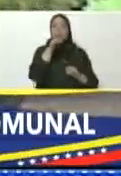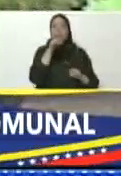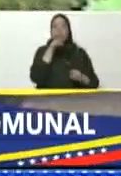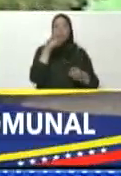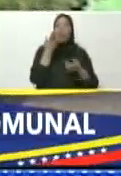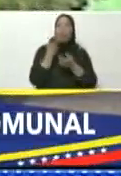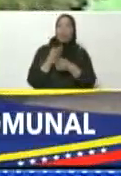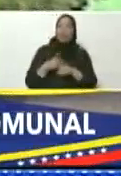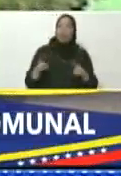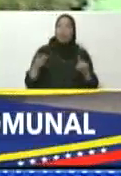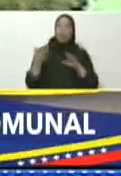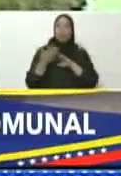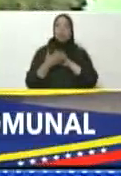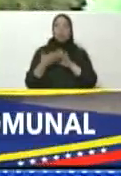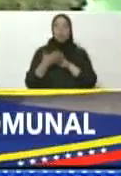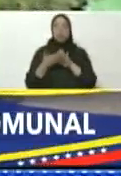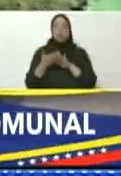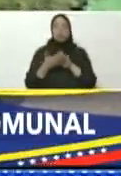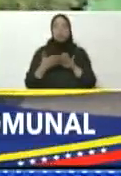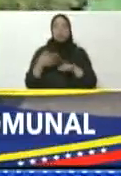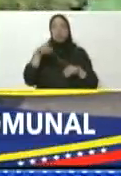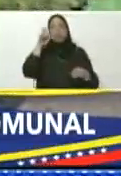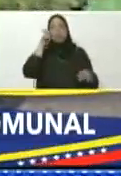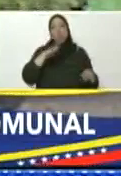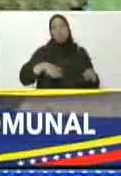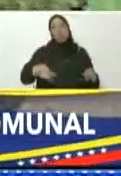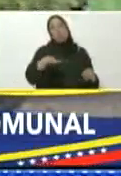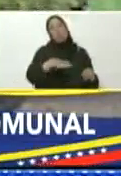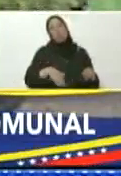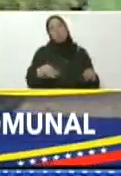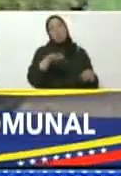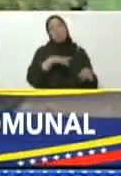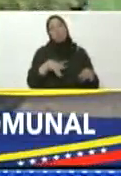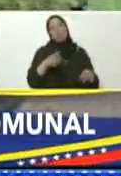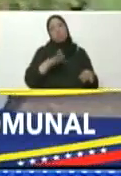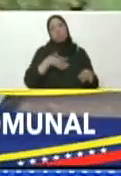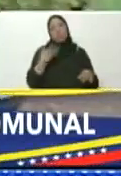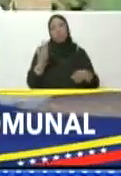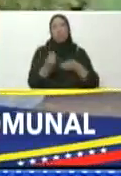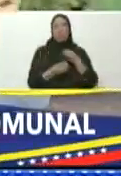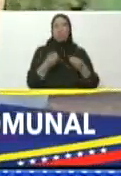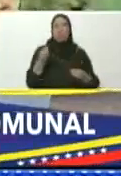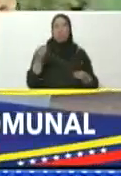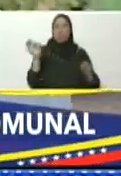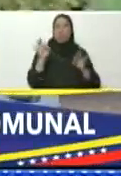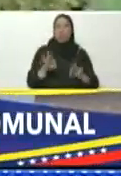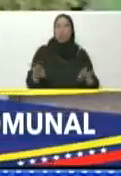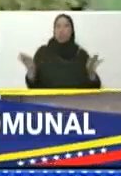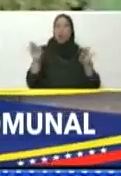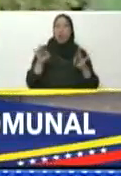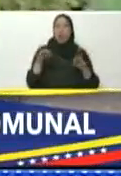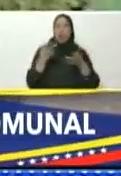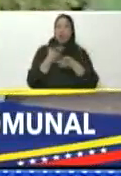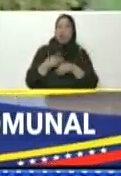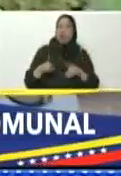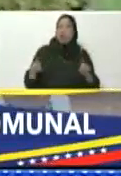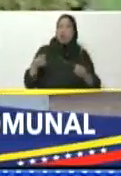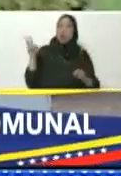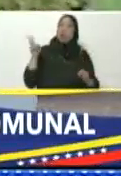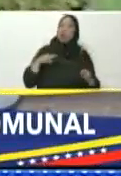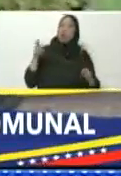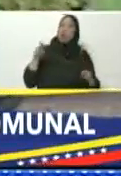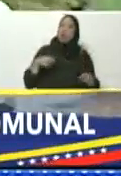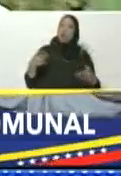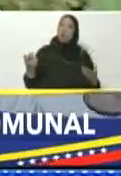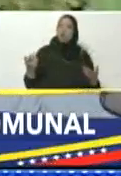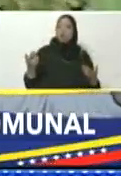para soluciones concretas del poder popular. Sin poder popular no hay democracia en ningún lugar del mundo.